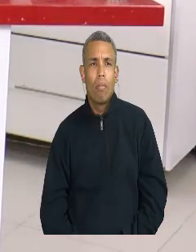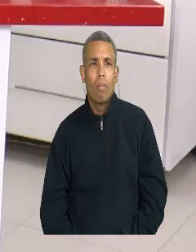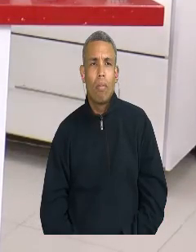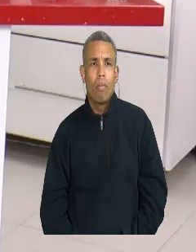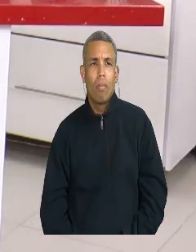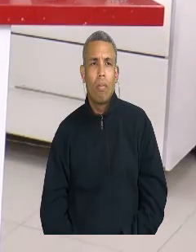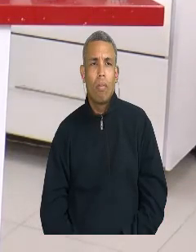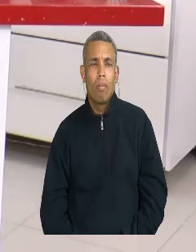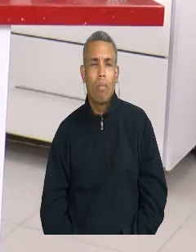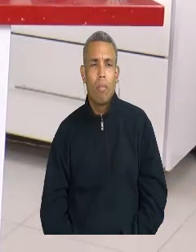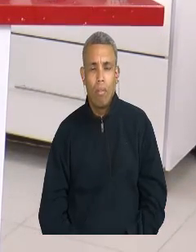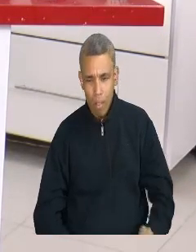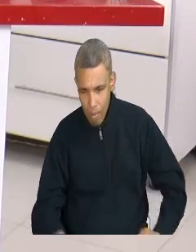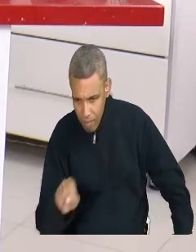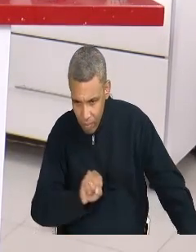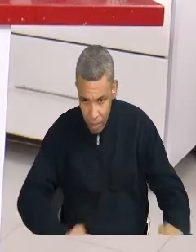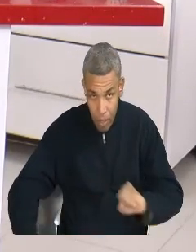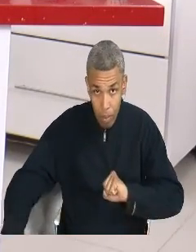limpiamos por acá.